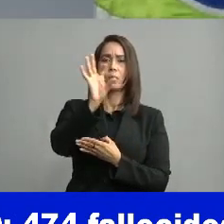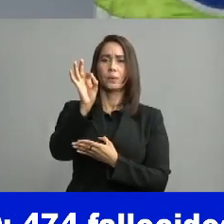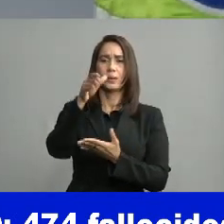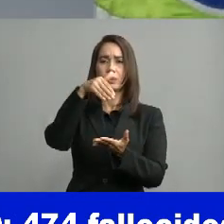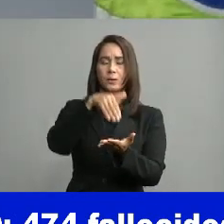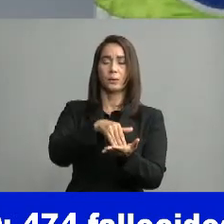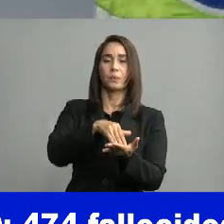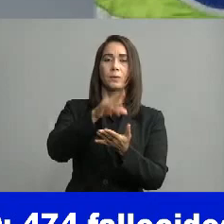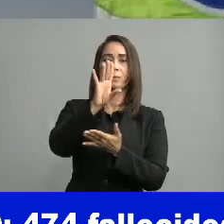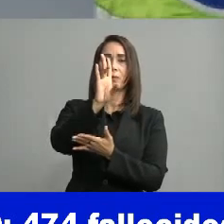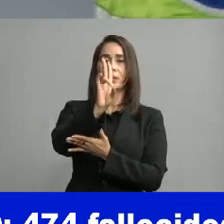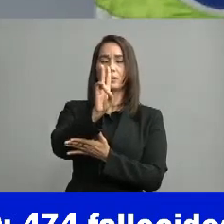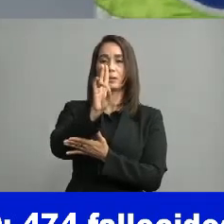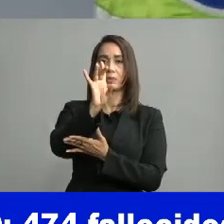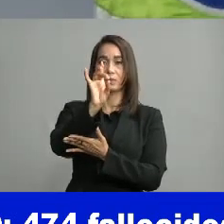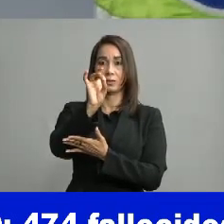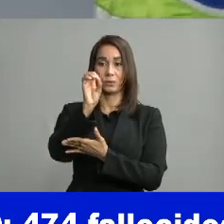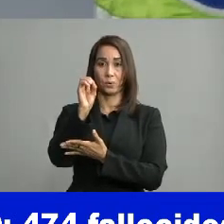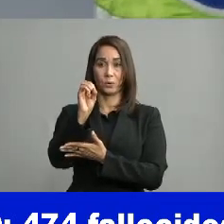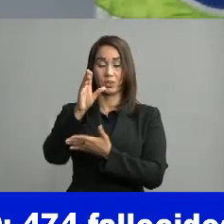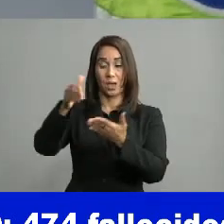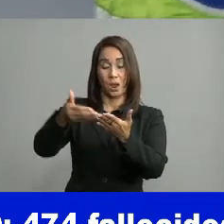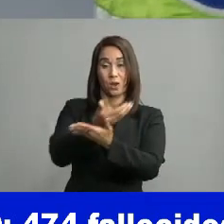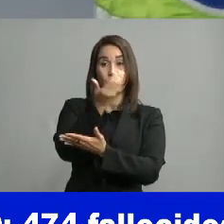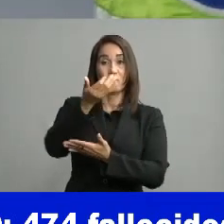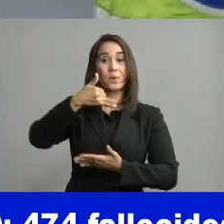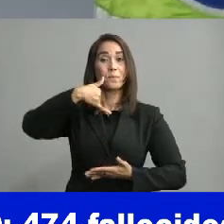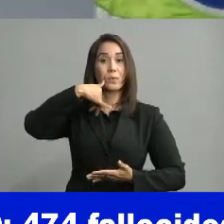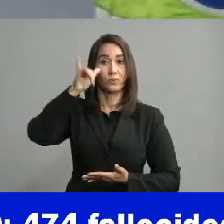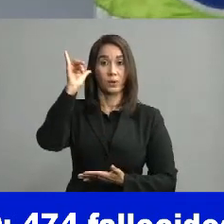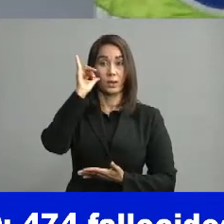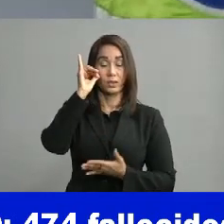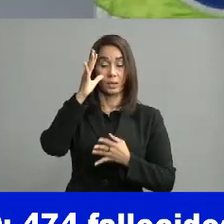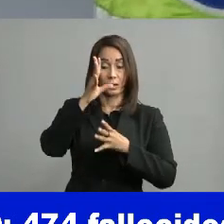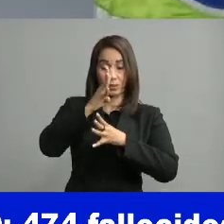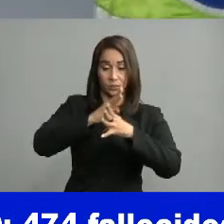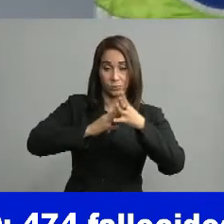99.780 fueron casos nuevos del día de ayer.